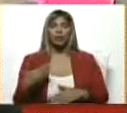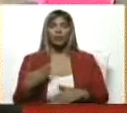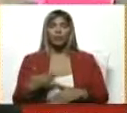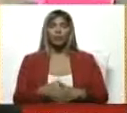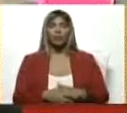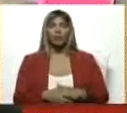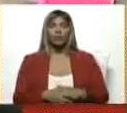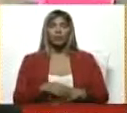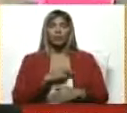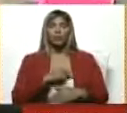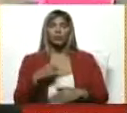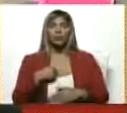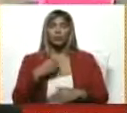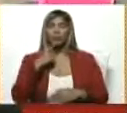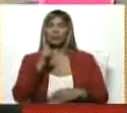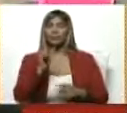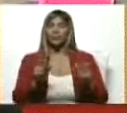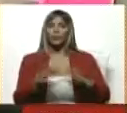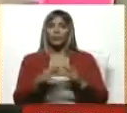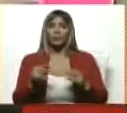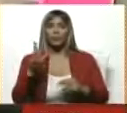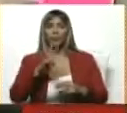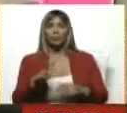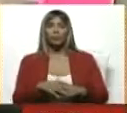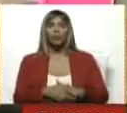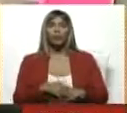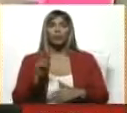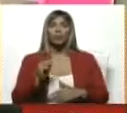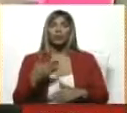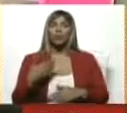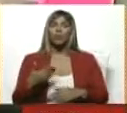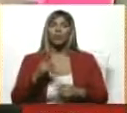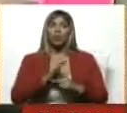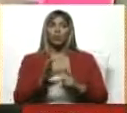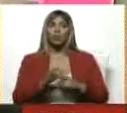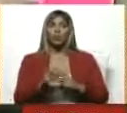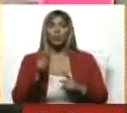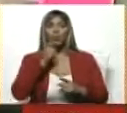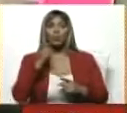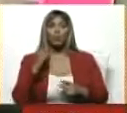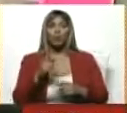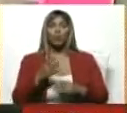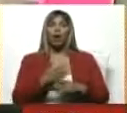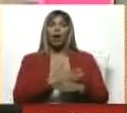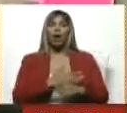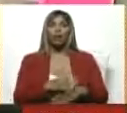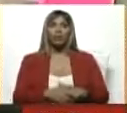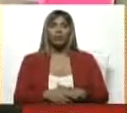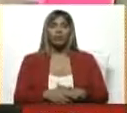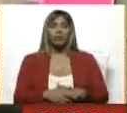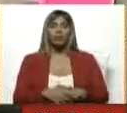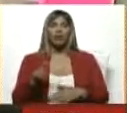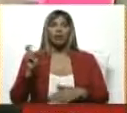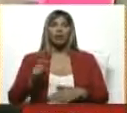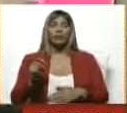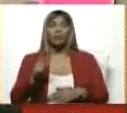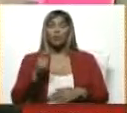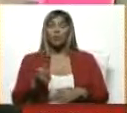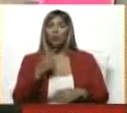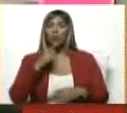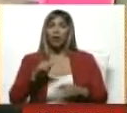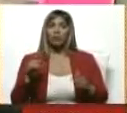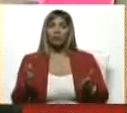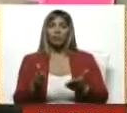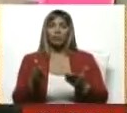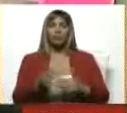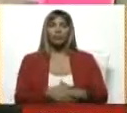para nosotros, para los venezolanos, tan importante para los cultores populares que desde hace tiempo necesitaban un poquito este